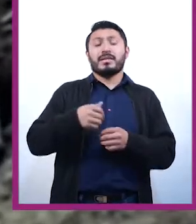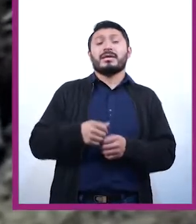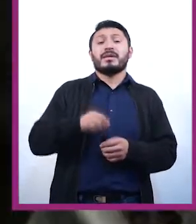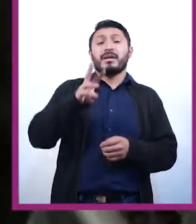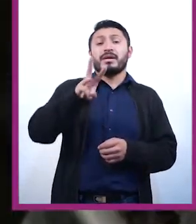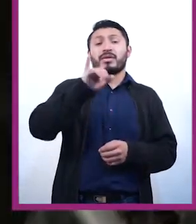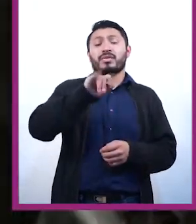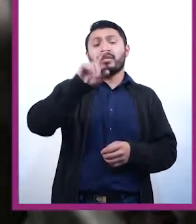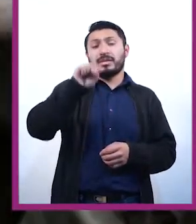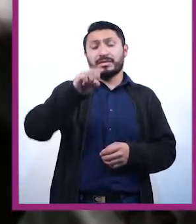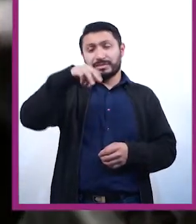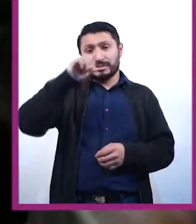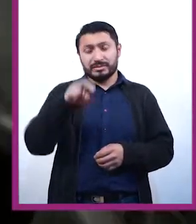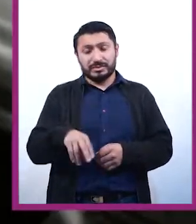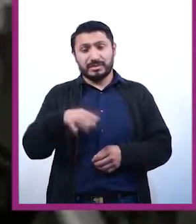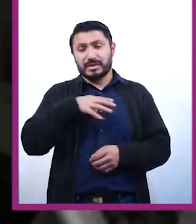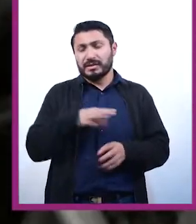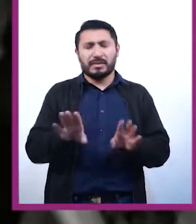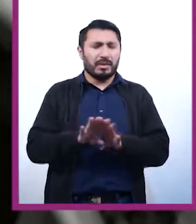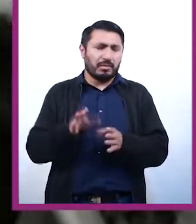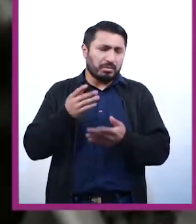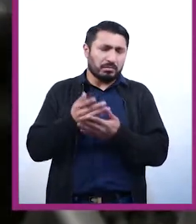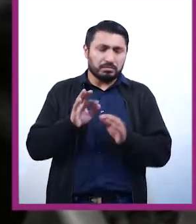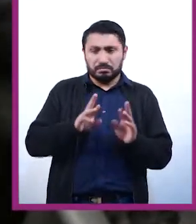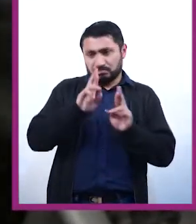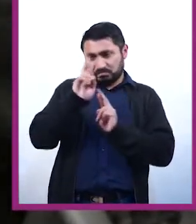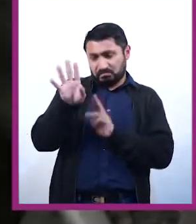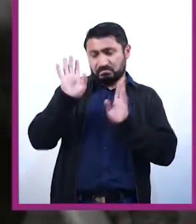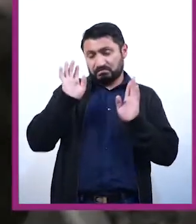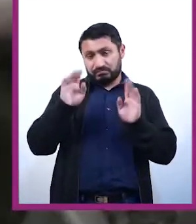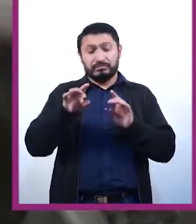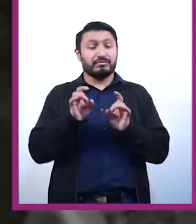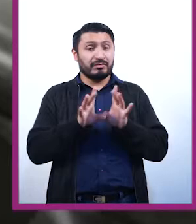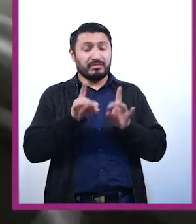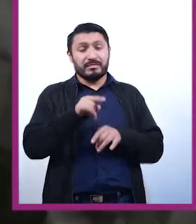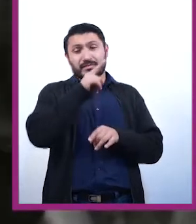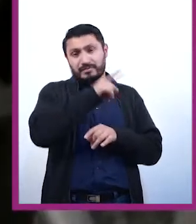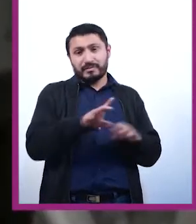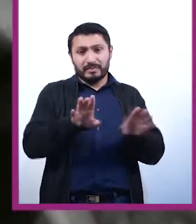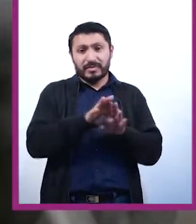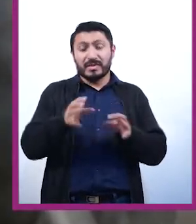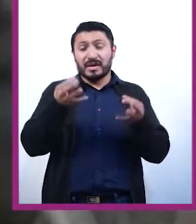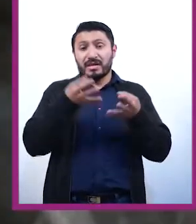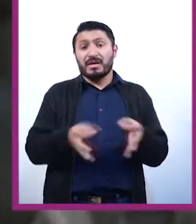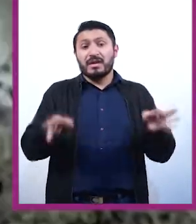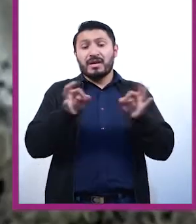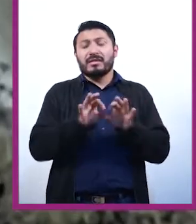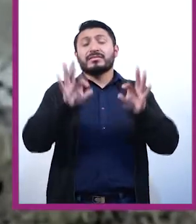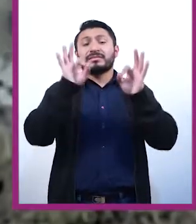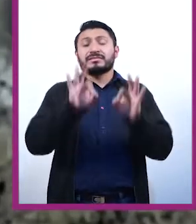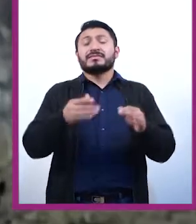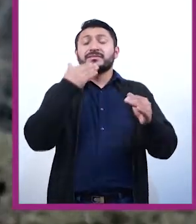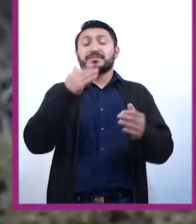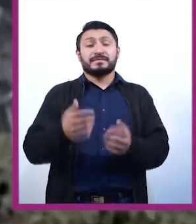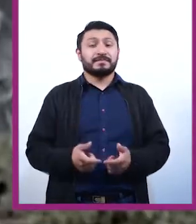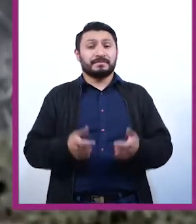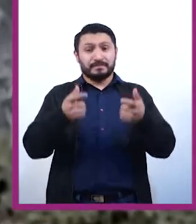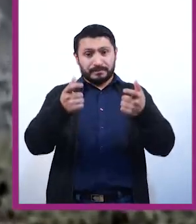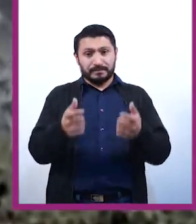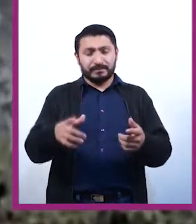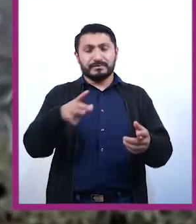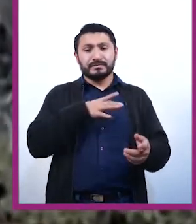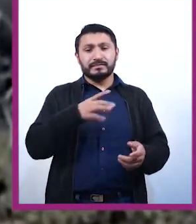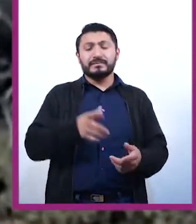su presidente Woodrow Wilson se mantuvieron al margen de la contienda, situación que le permitió una importante